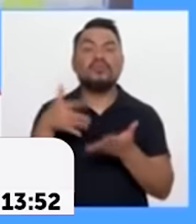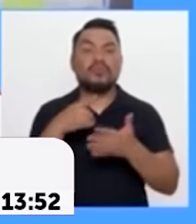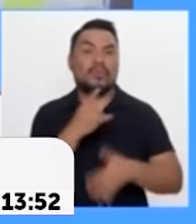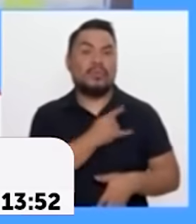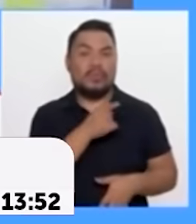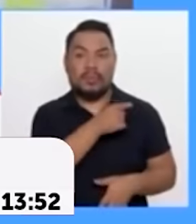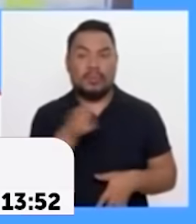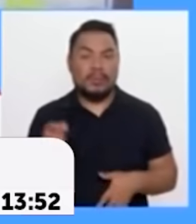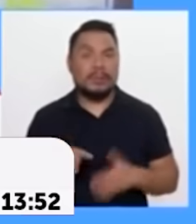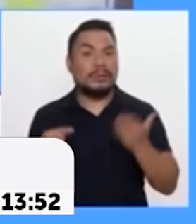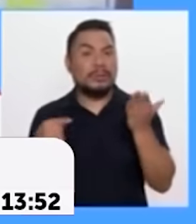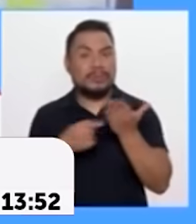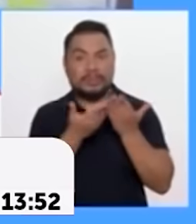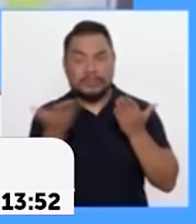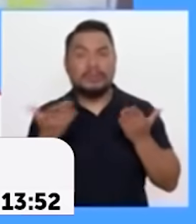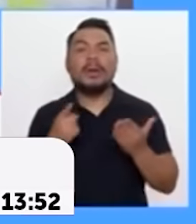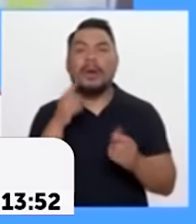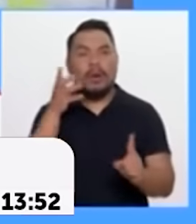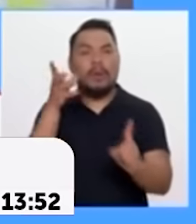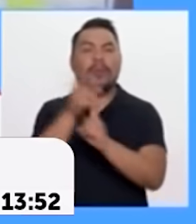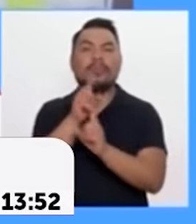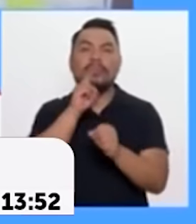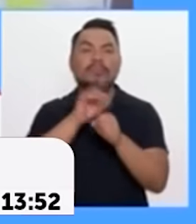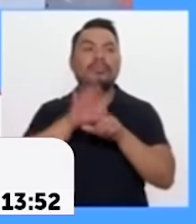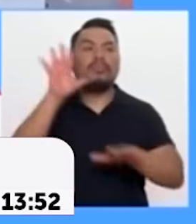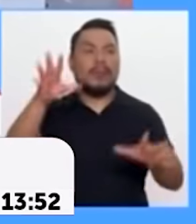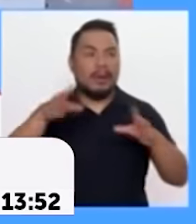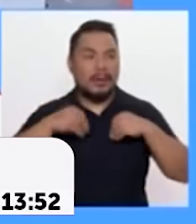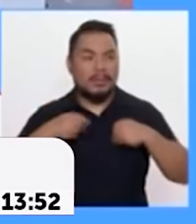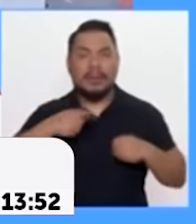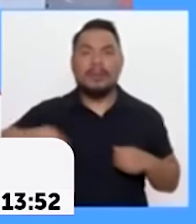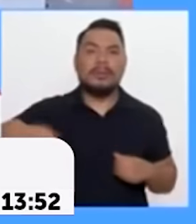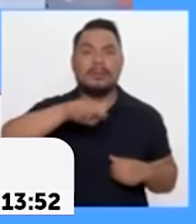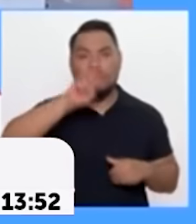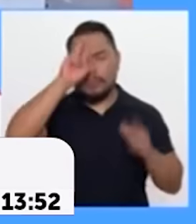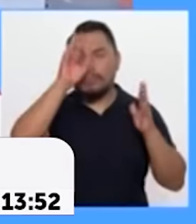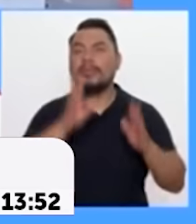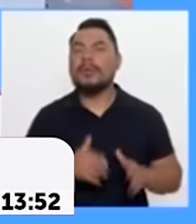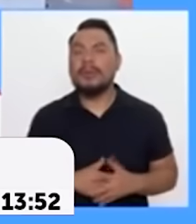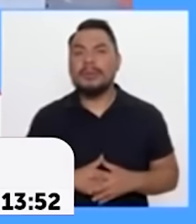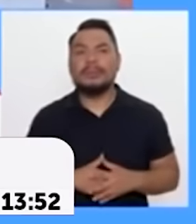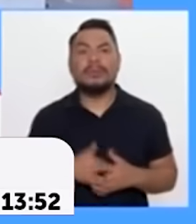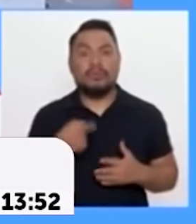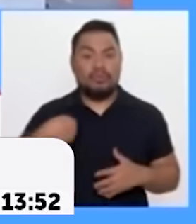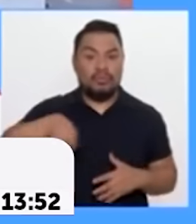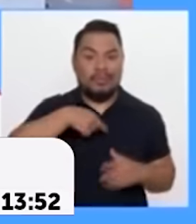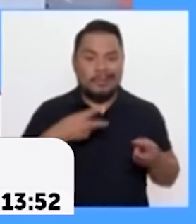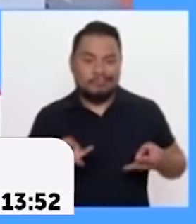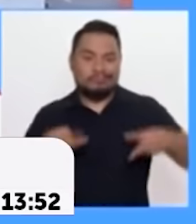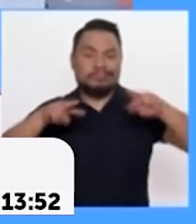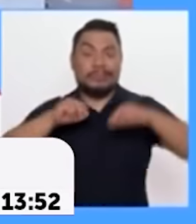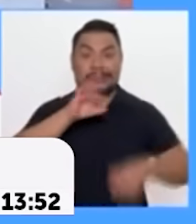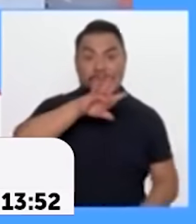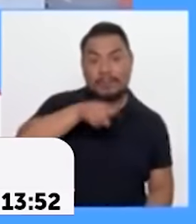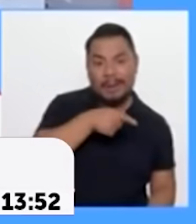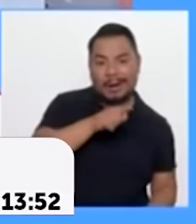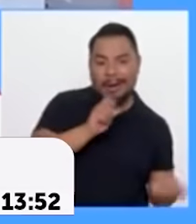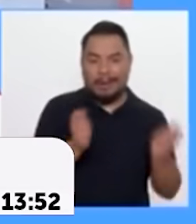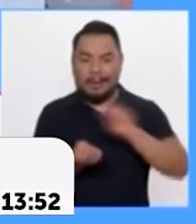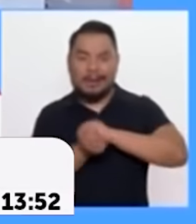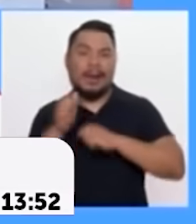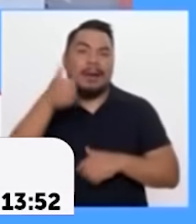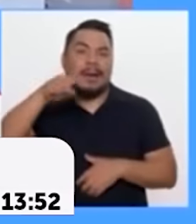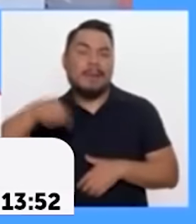un compromiso asumido con los peruanos. Hemos duplicado de 5,000 a 10,000 becas de